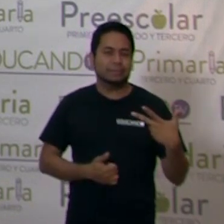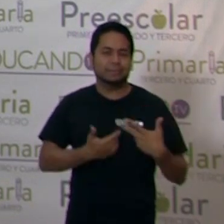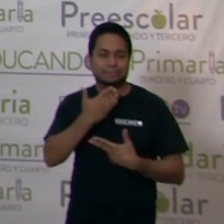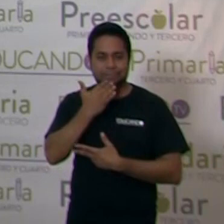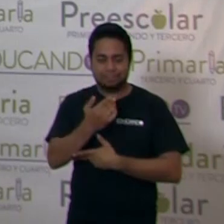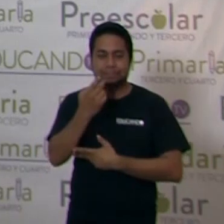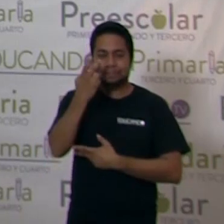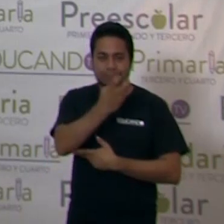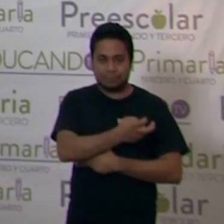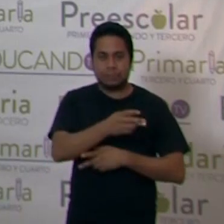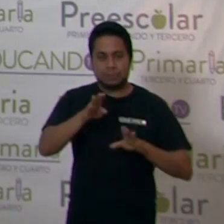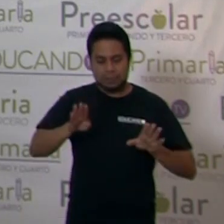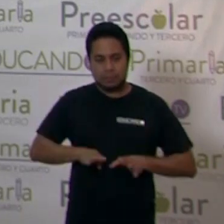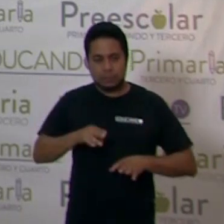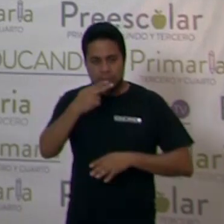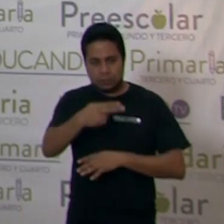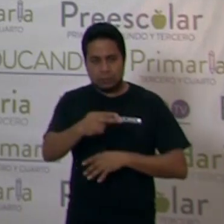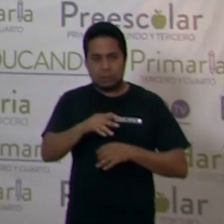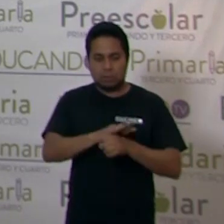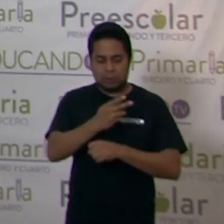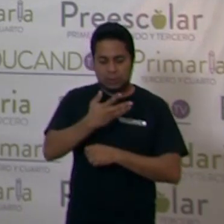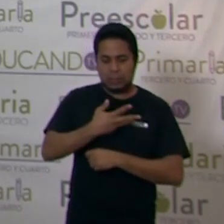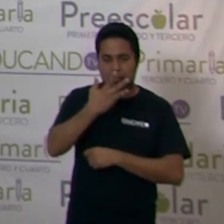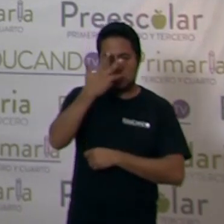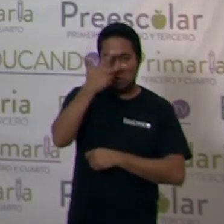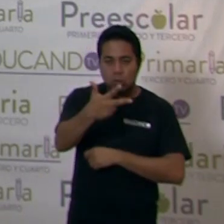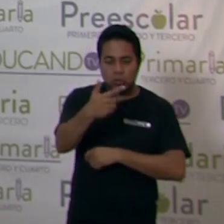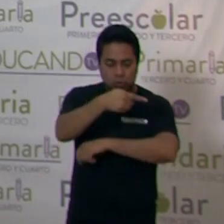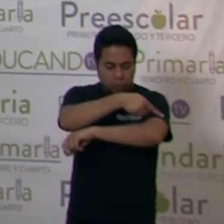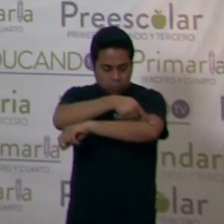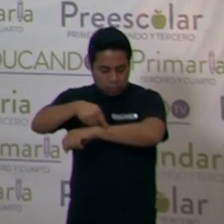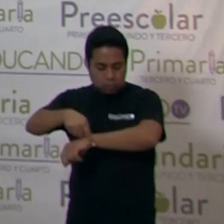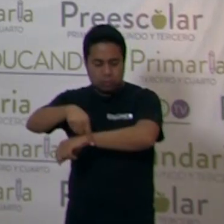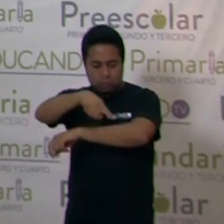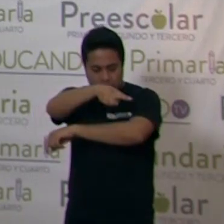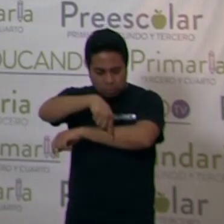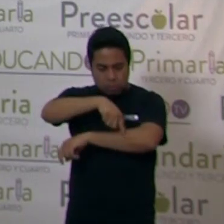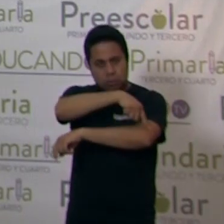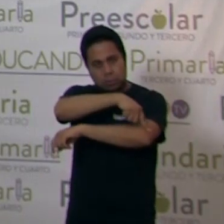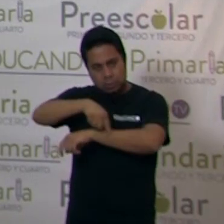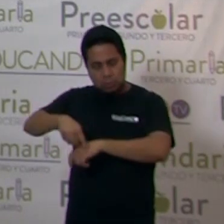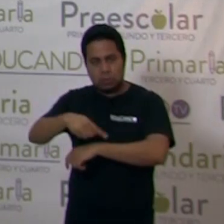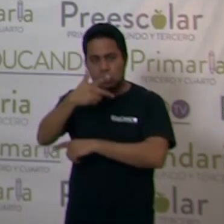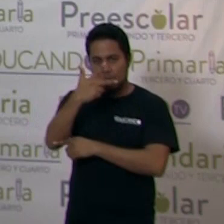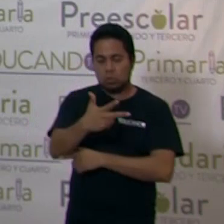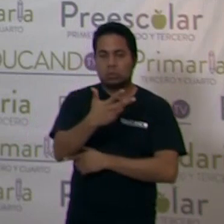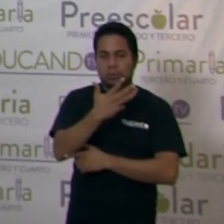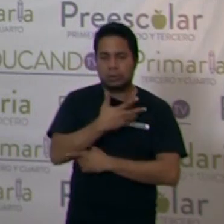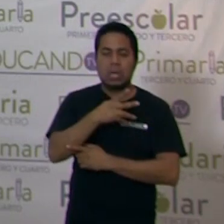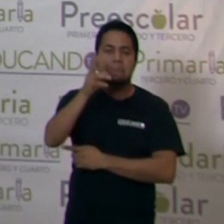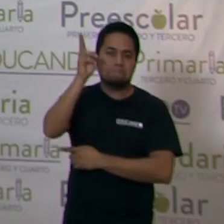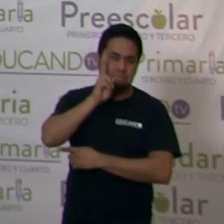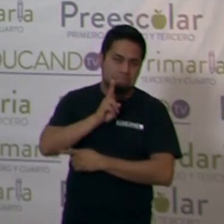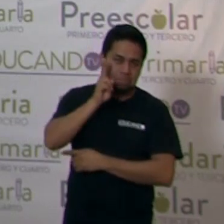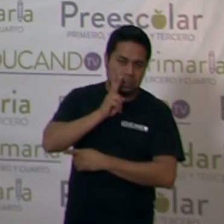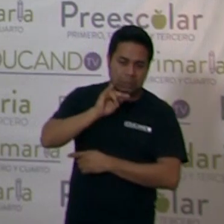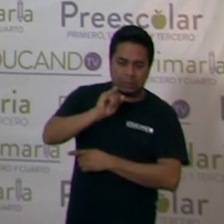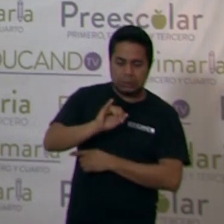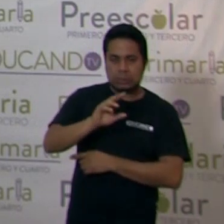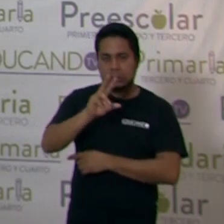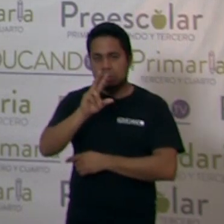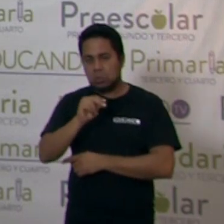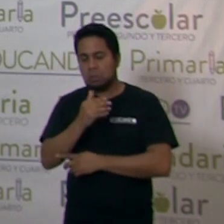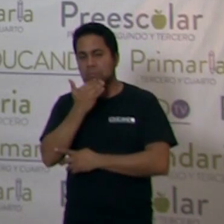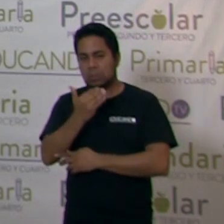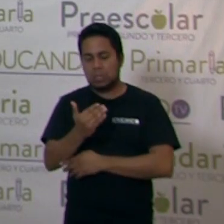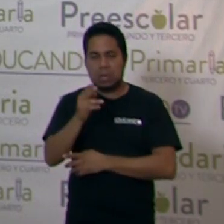por eso se llama así porque tiene ocho lados rectos vamos a ver si es cierto vamos a ver si lo hicimos bien